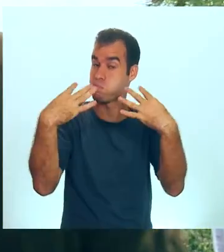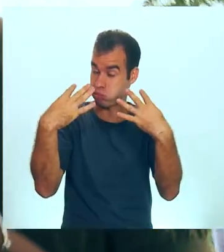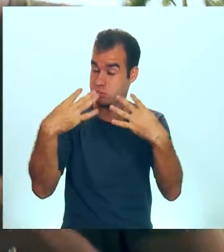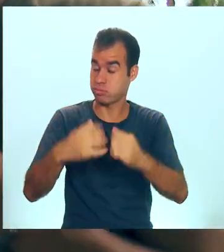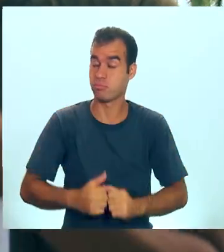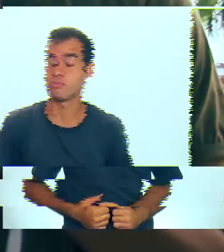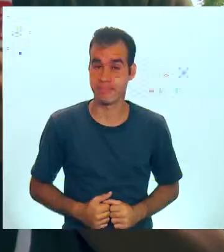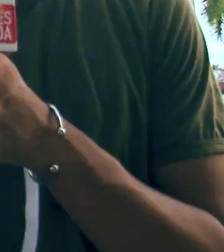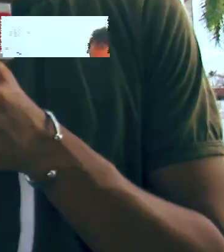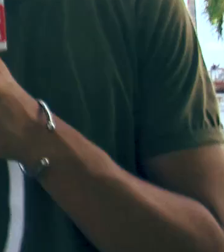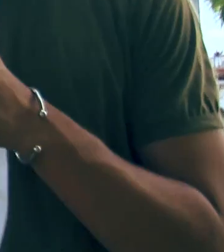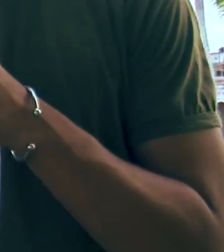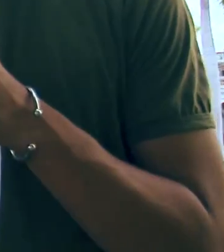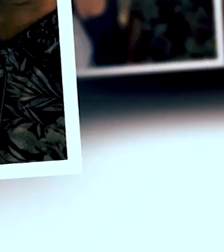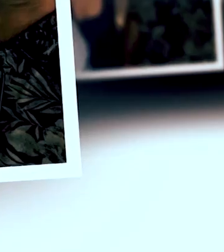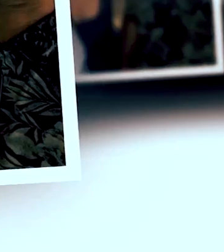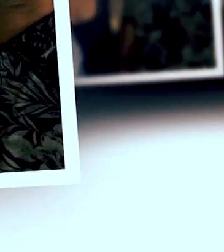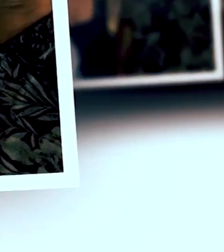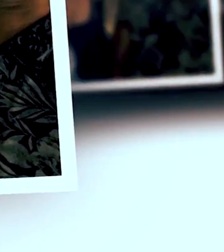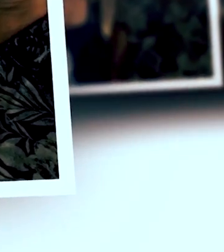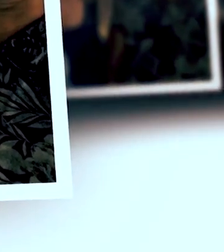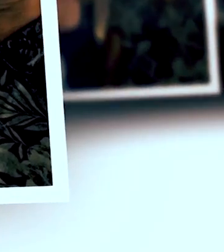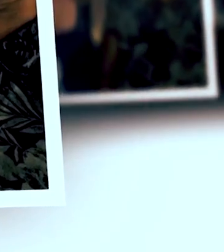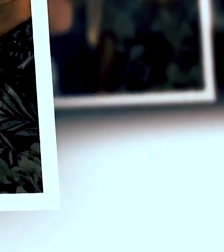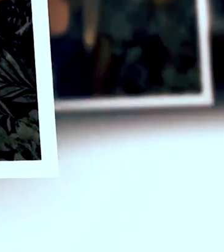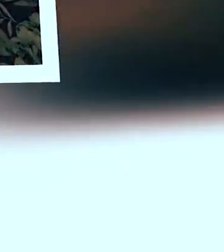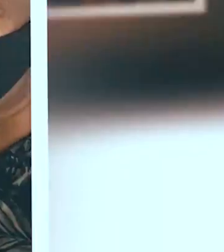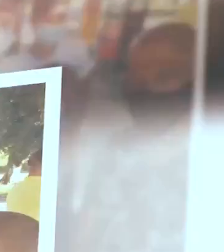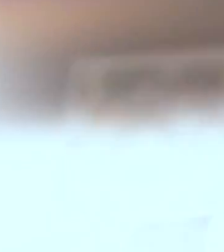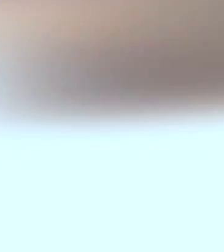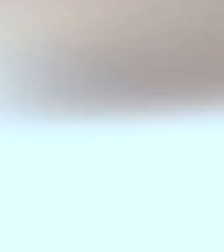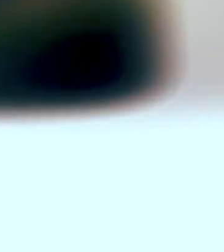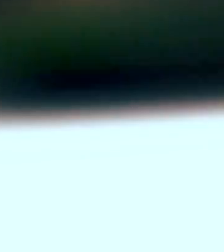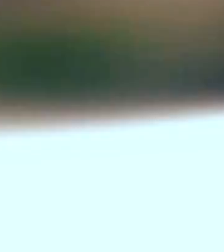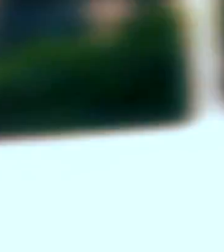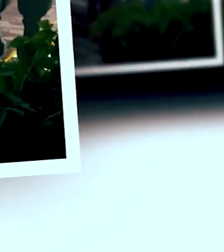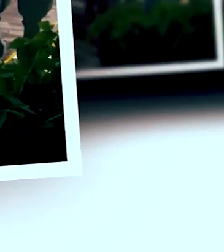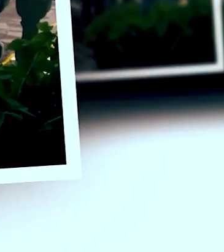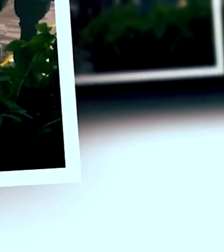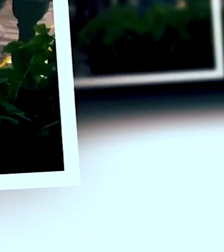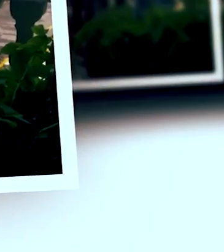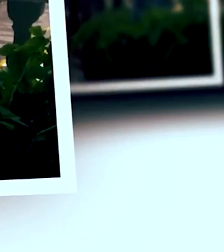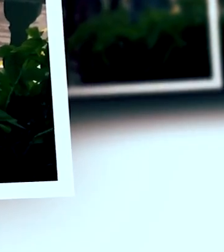televisor, que nosotros somos Jóvenes por la Vida. Andando como